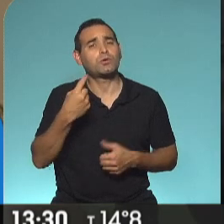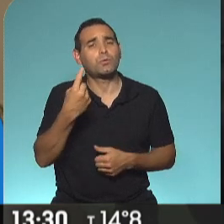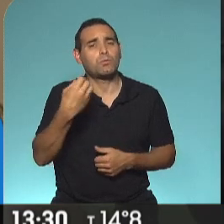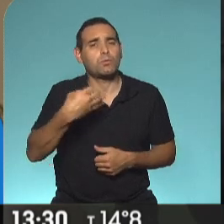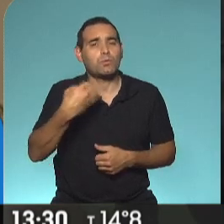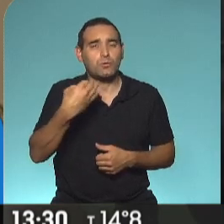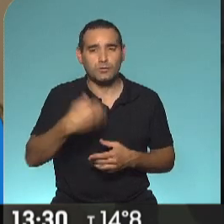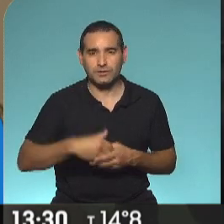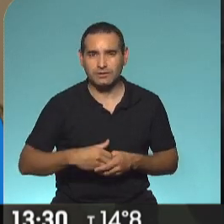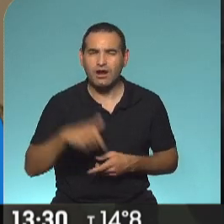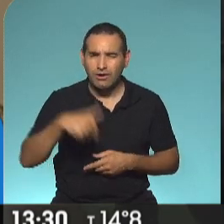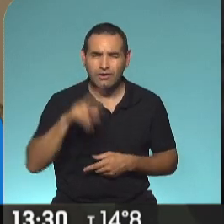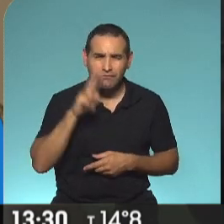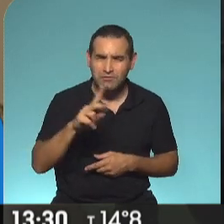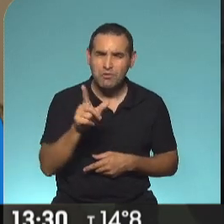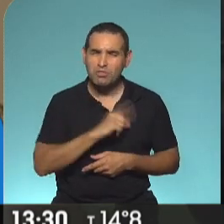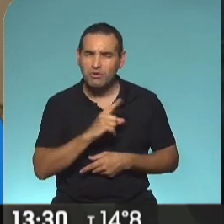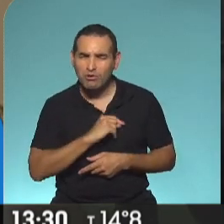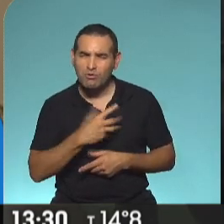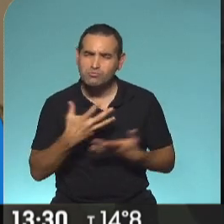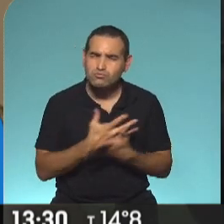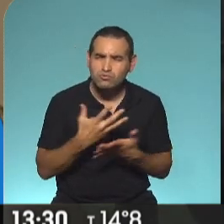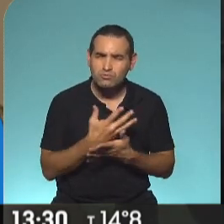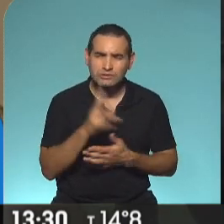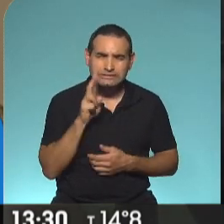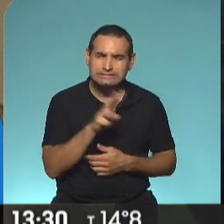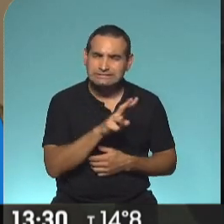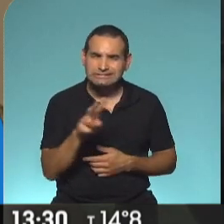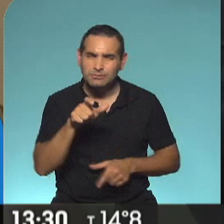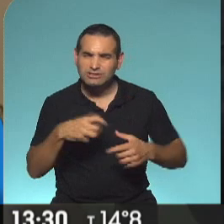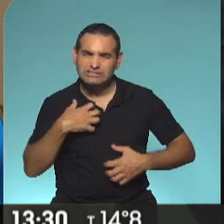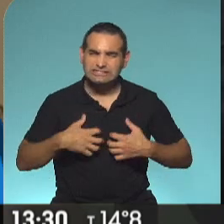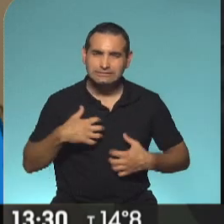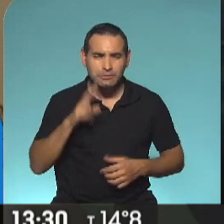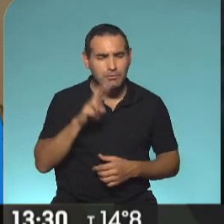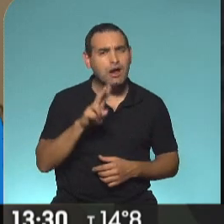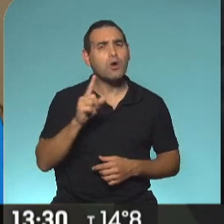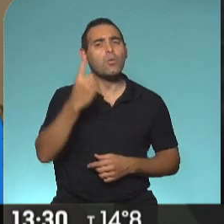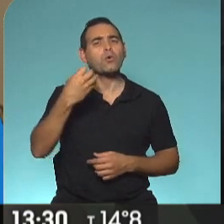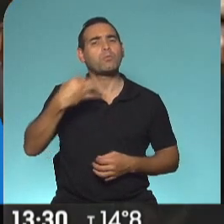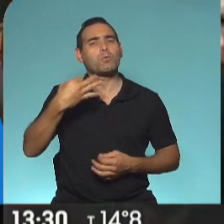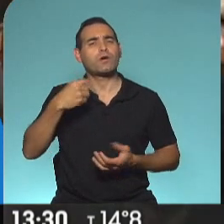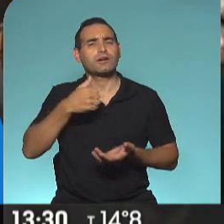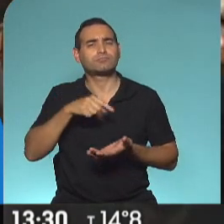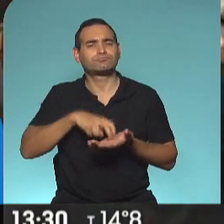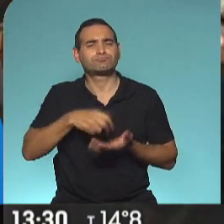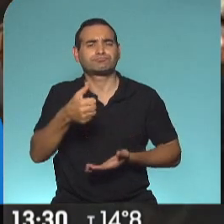En tanto dolor y en tanta pena, en tanto malestar, tenemos una suerte. ¿Saben cuál es la